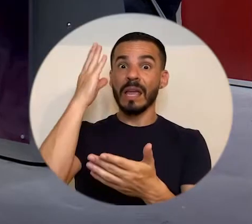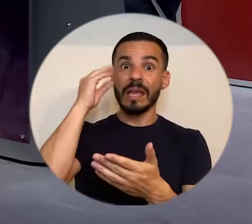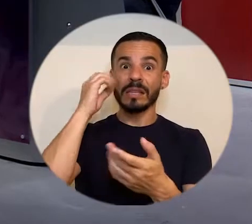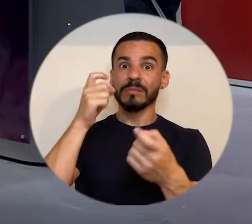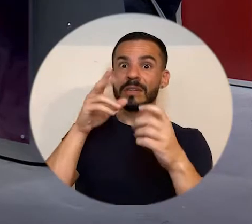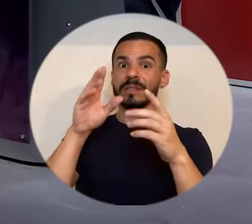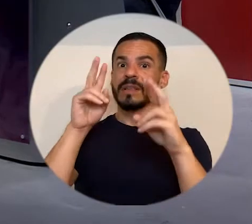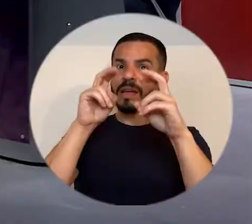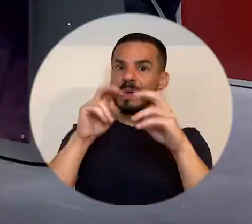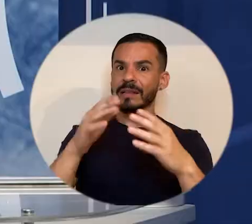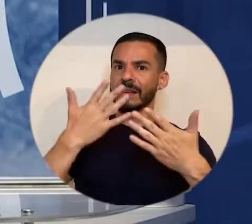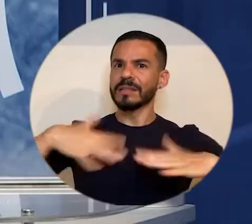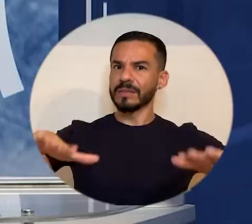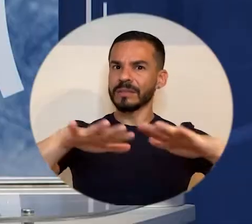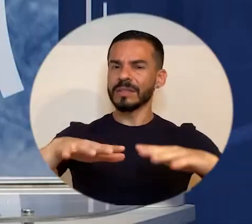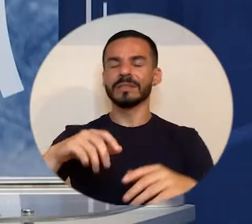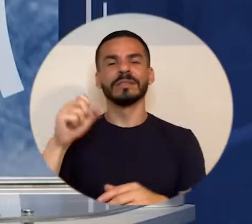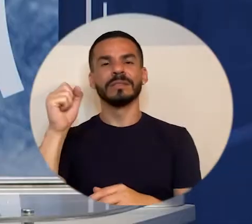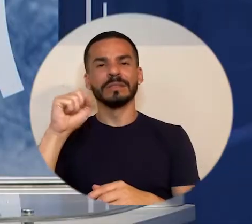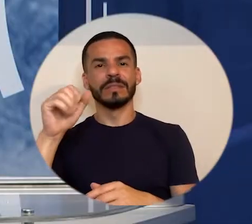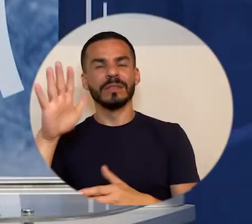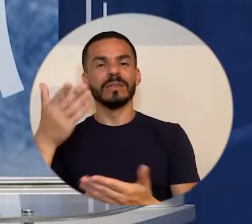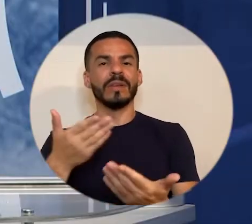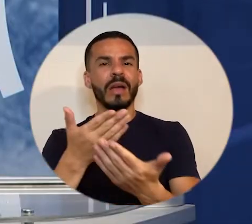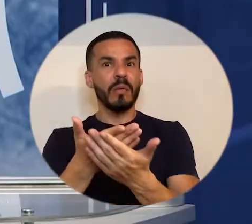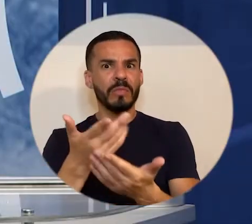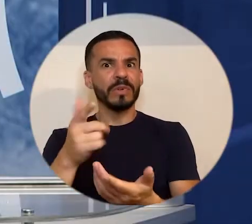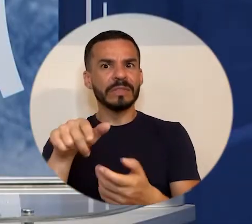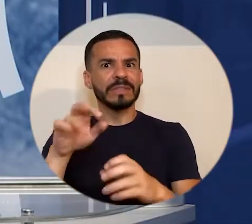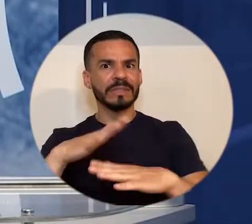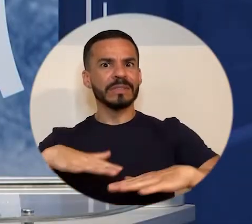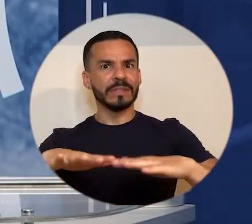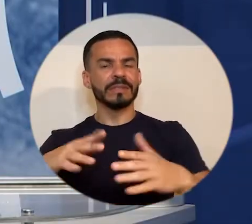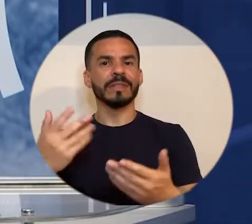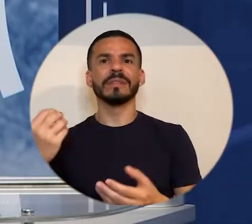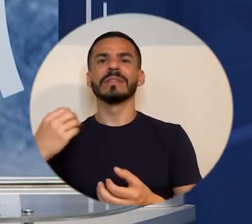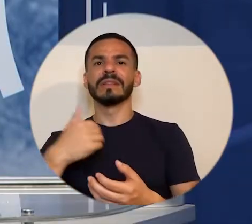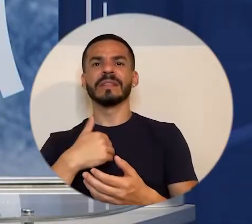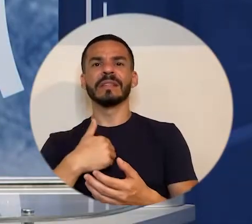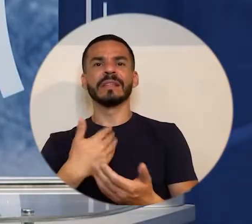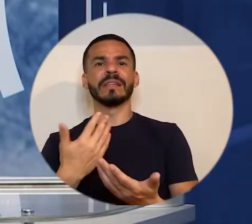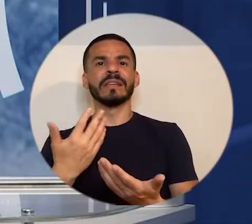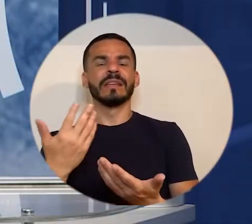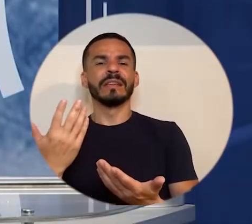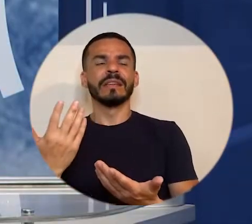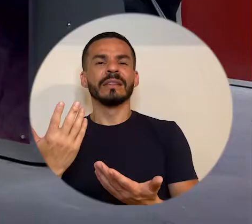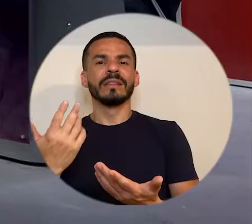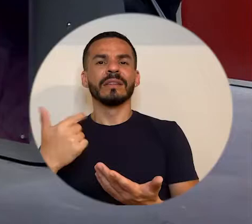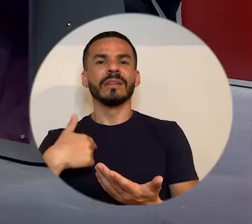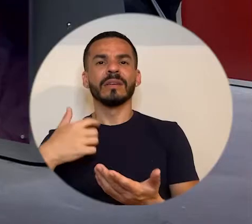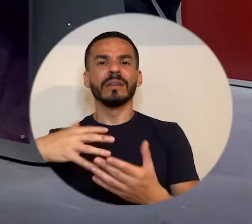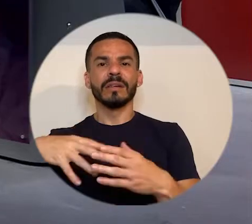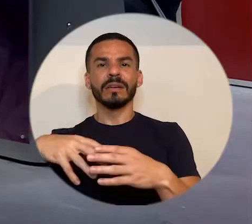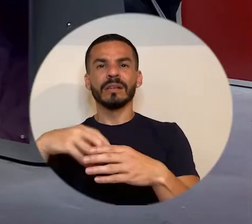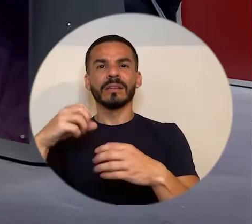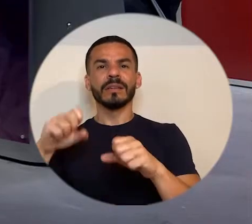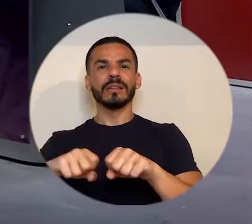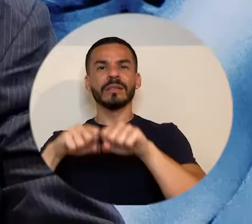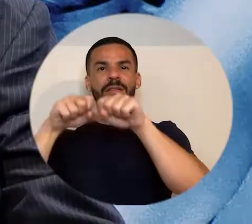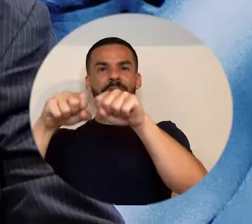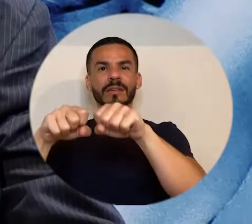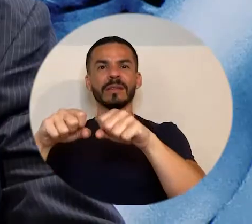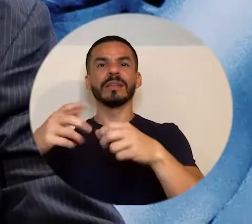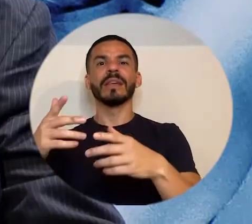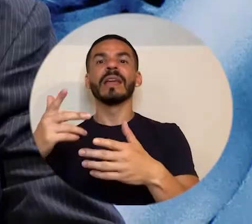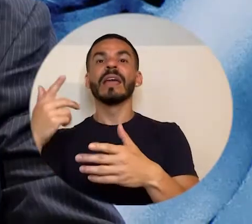es. No, y experto en análisis de coyuntura, don Carlos, porque sus aportes en ese campo son incontables. Soy